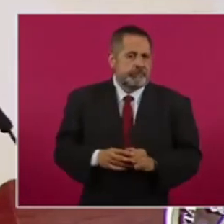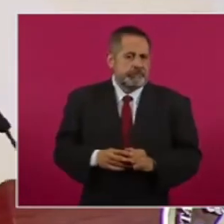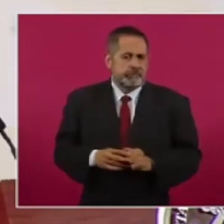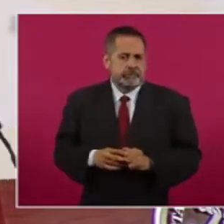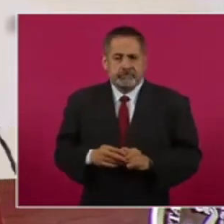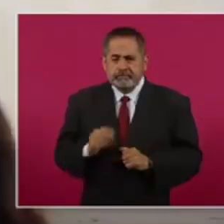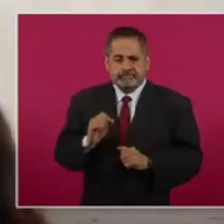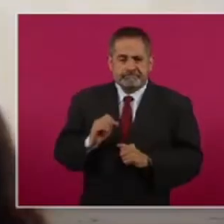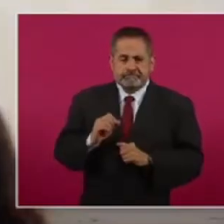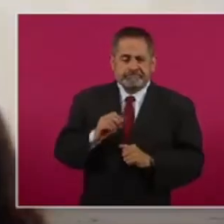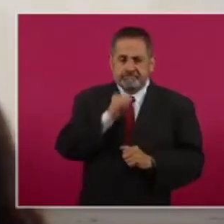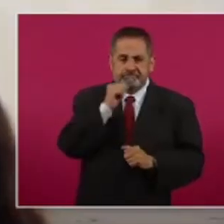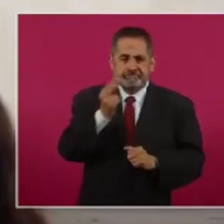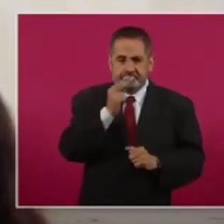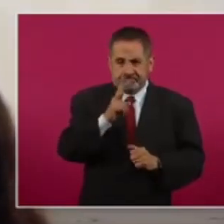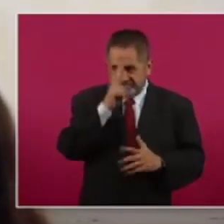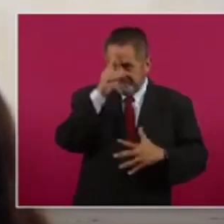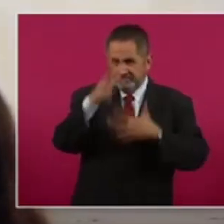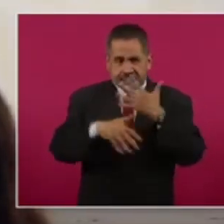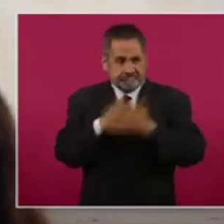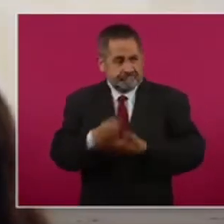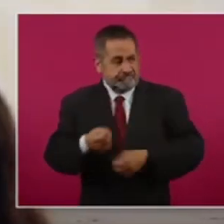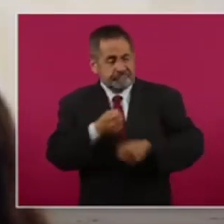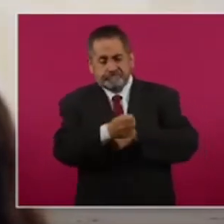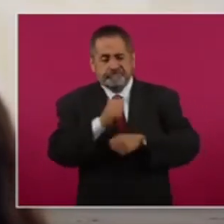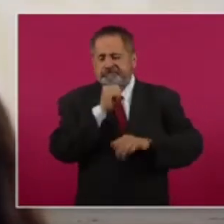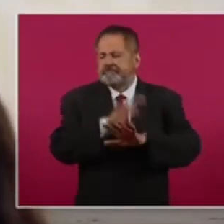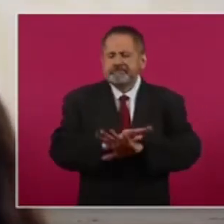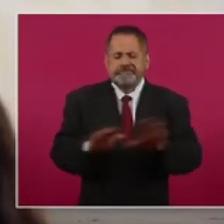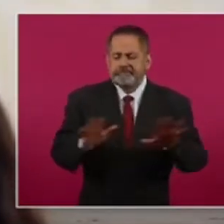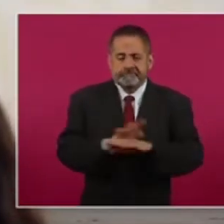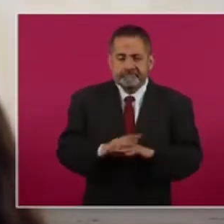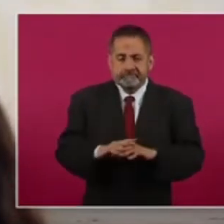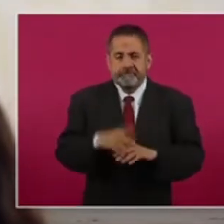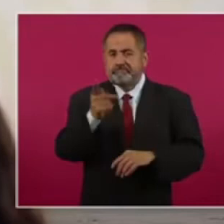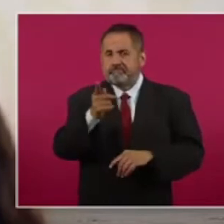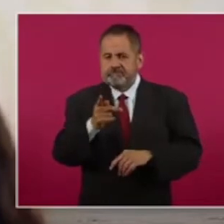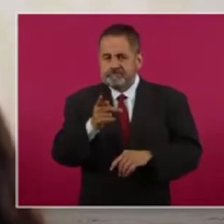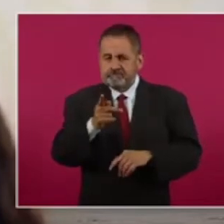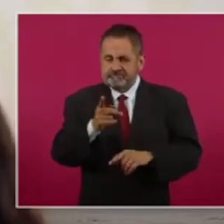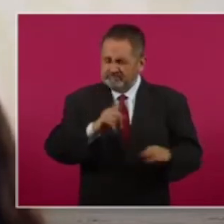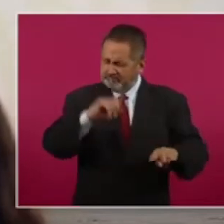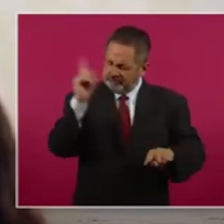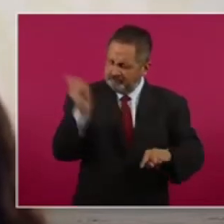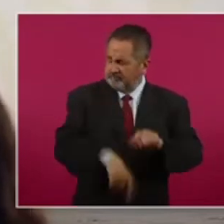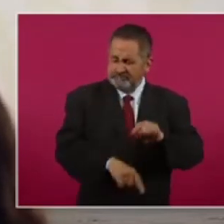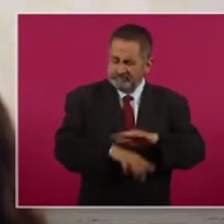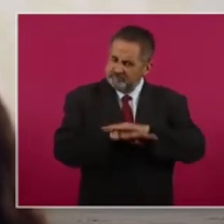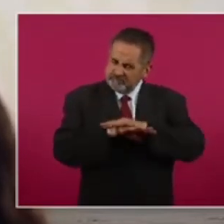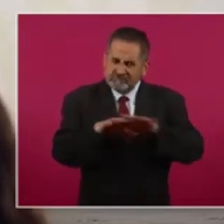sin violencia, pero radical.